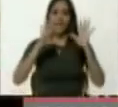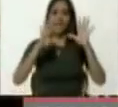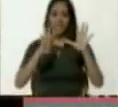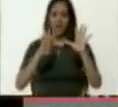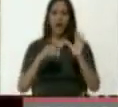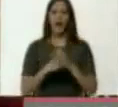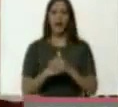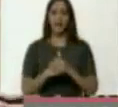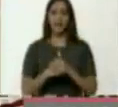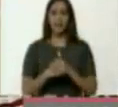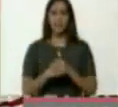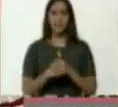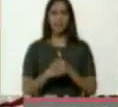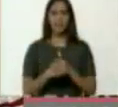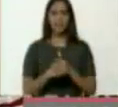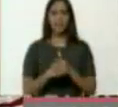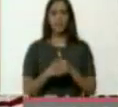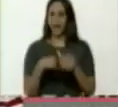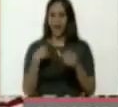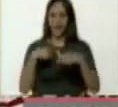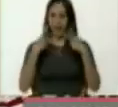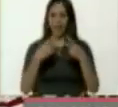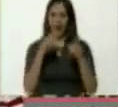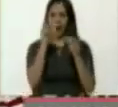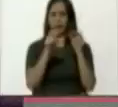Barreto, Kiko Bautista